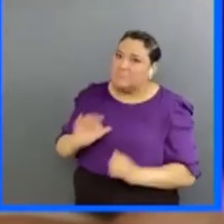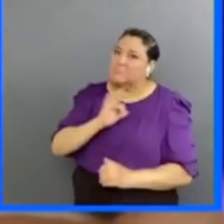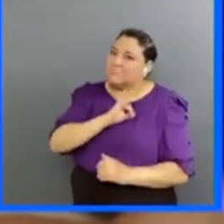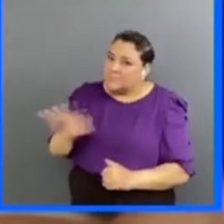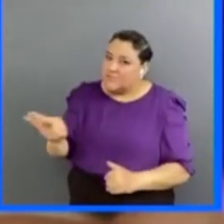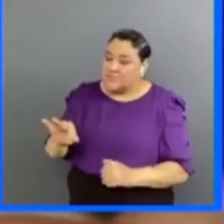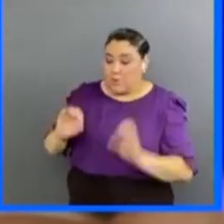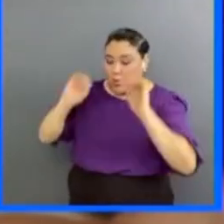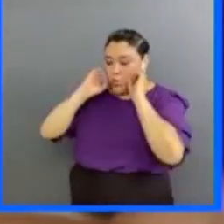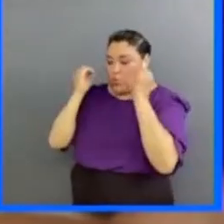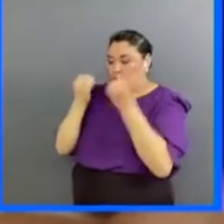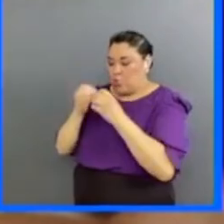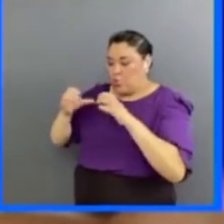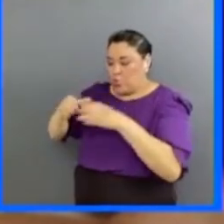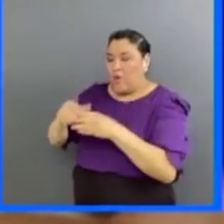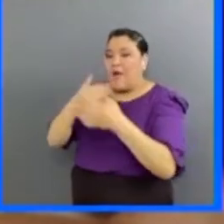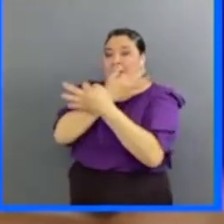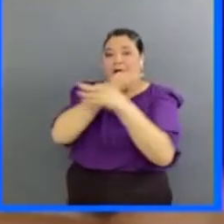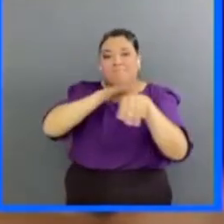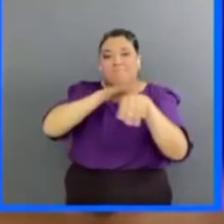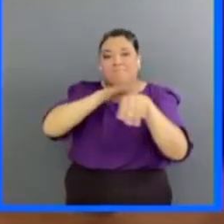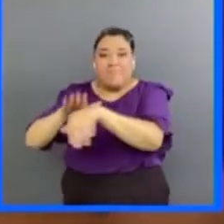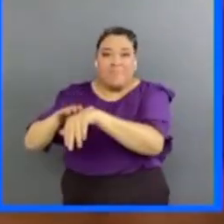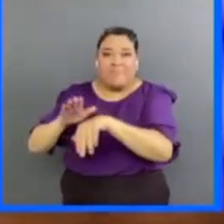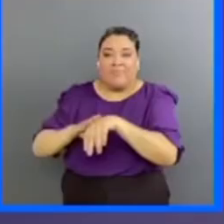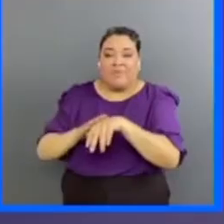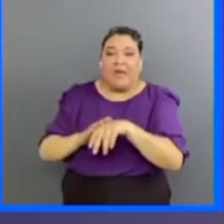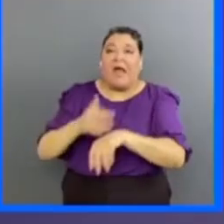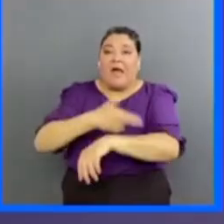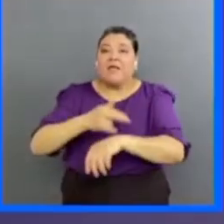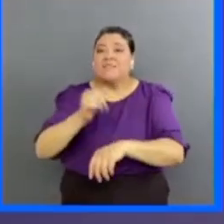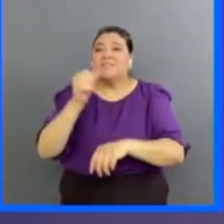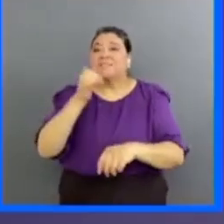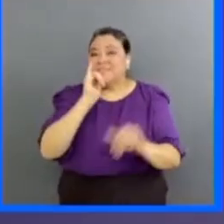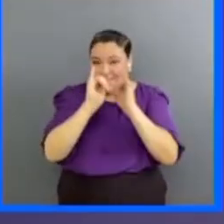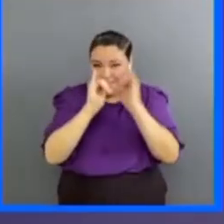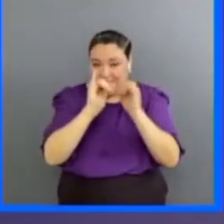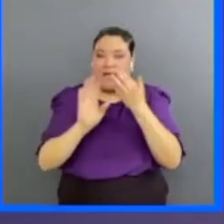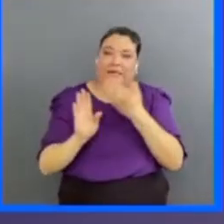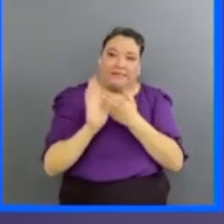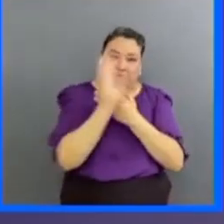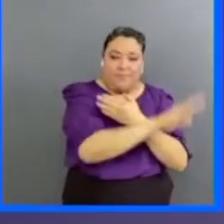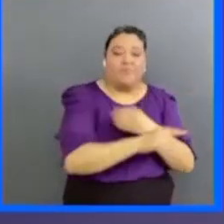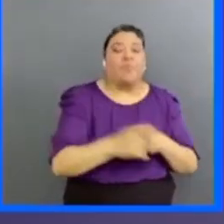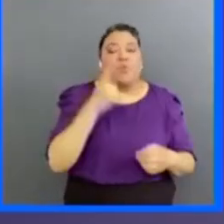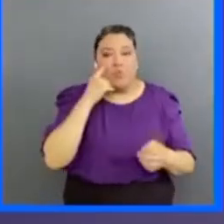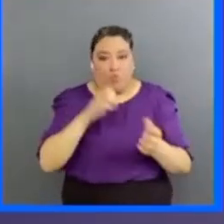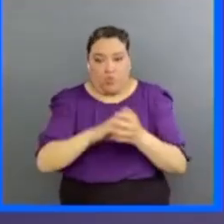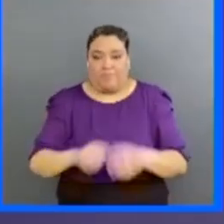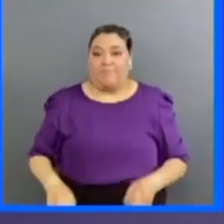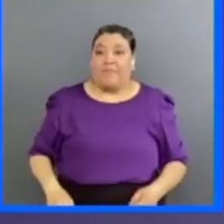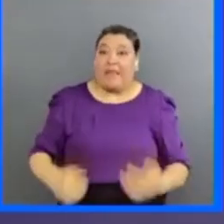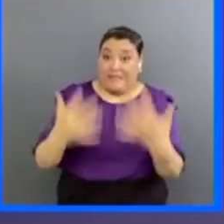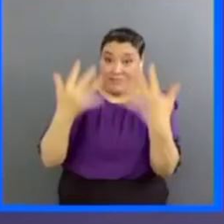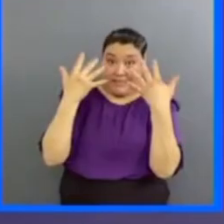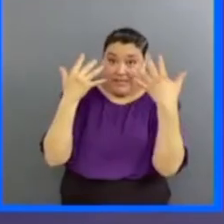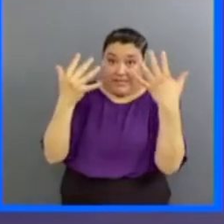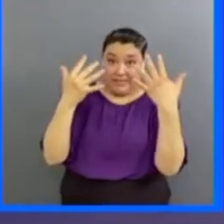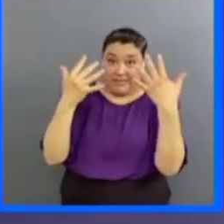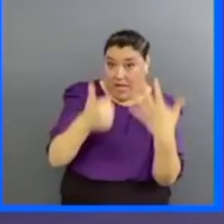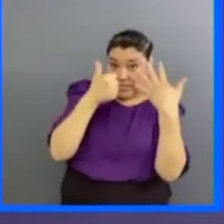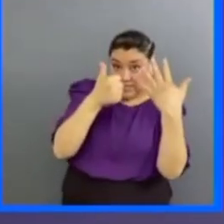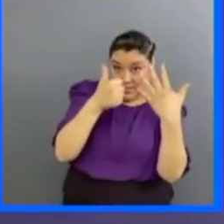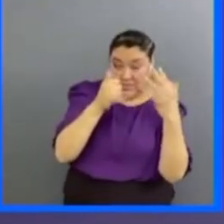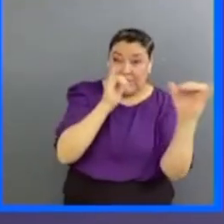organizaciones civiles convocadas por la Red de Acción contra el Alcohol. 6 de las 10 principales causas de muerte en nuestro país están